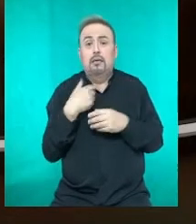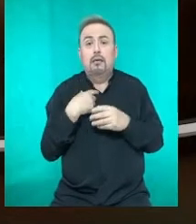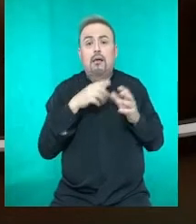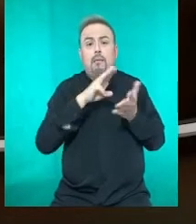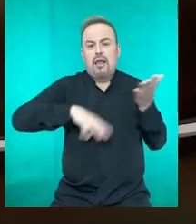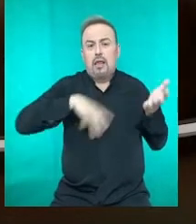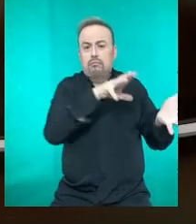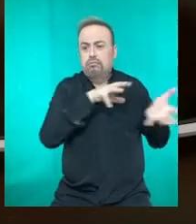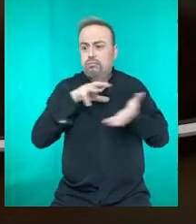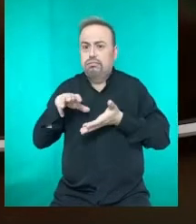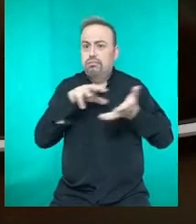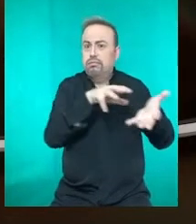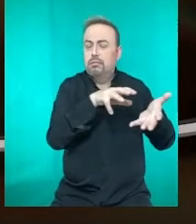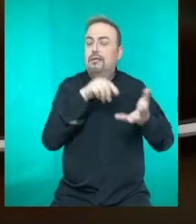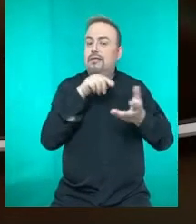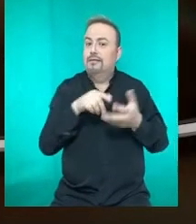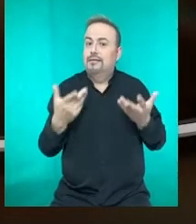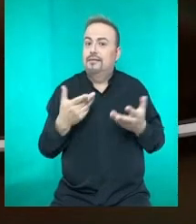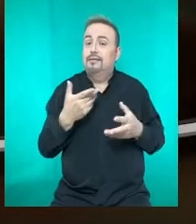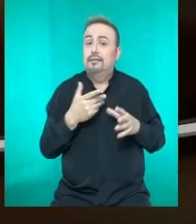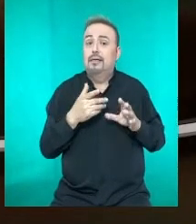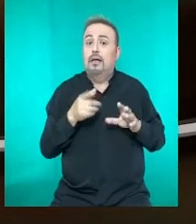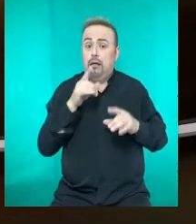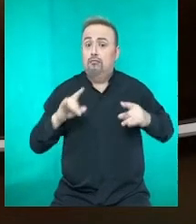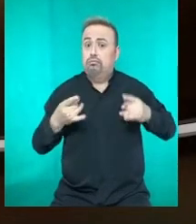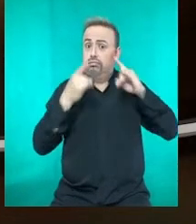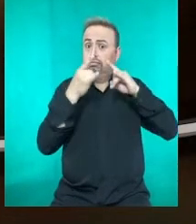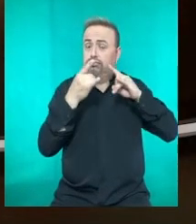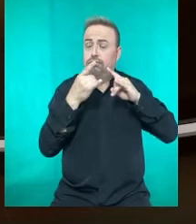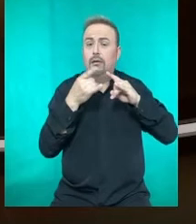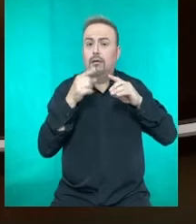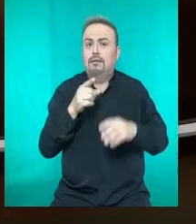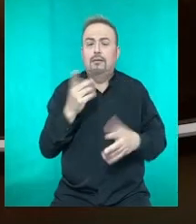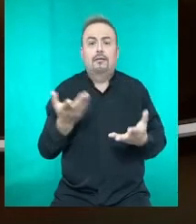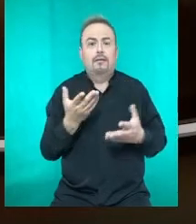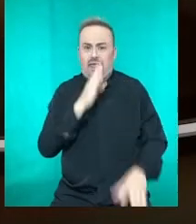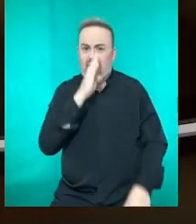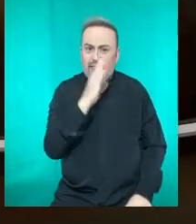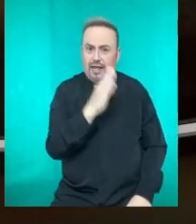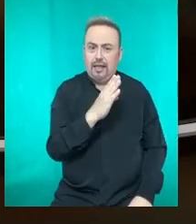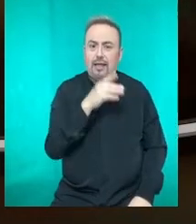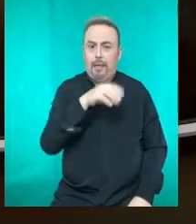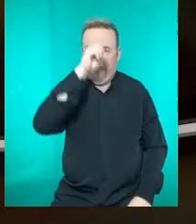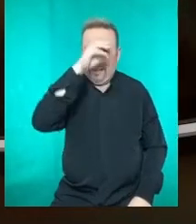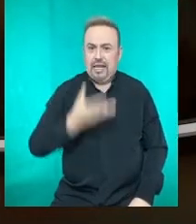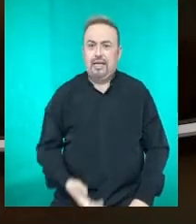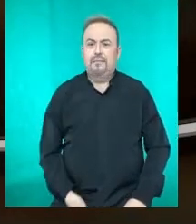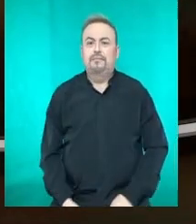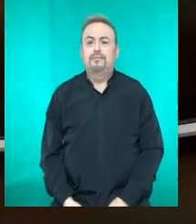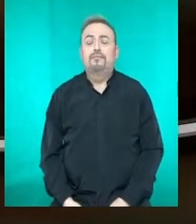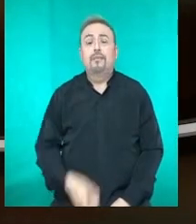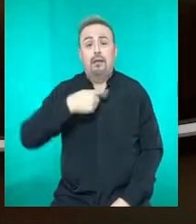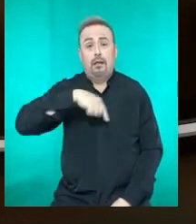un nivel a otro. Por lo tanto, efectivamente, la construcción tiene un impacto directo en la minería.